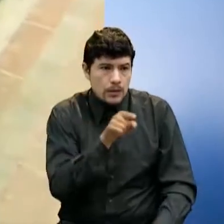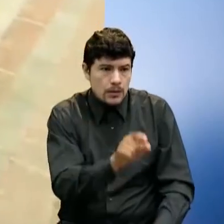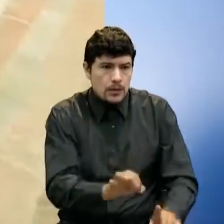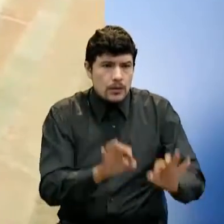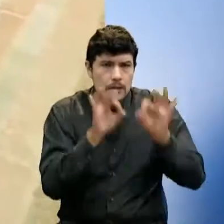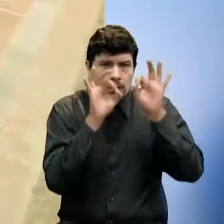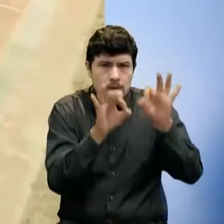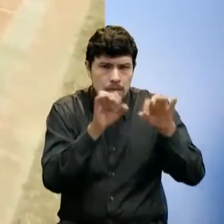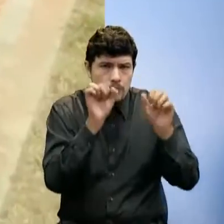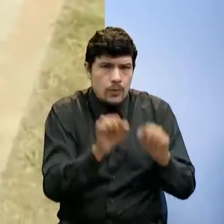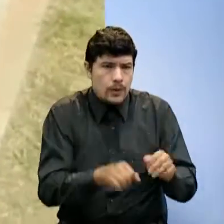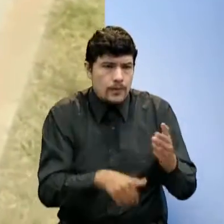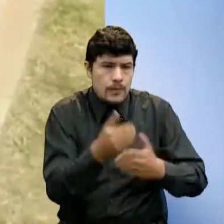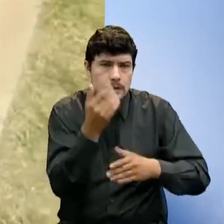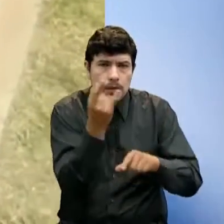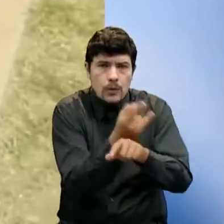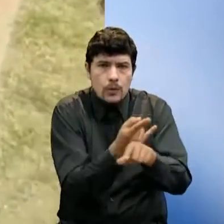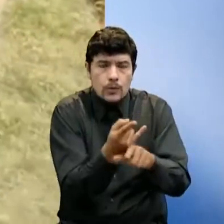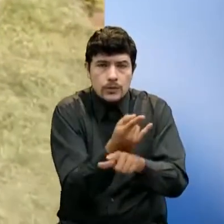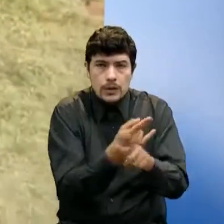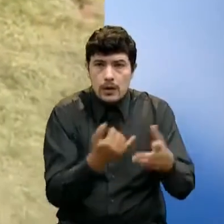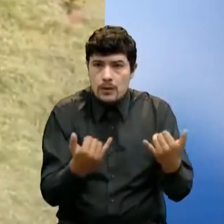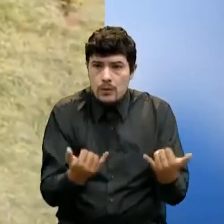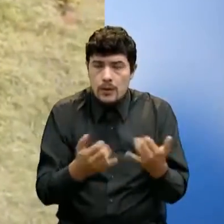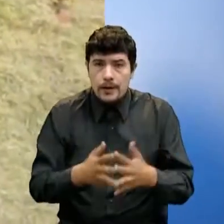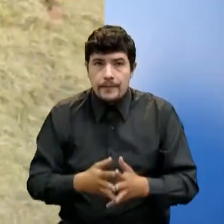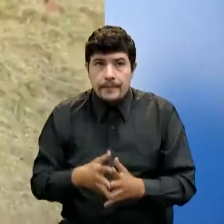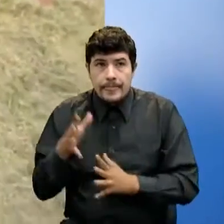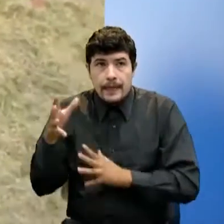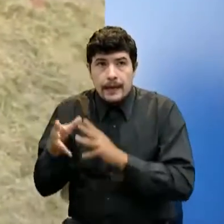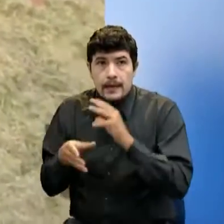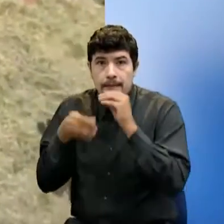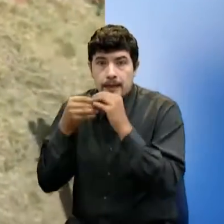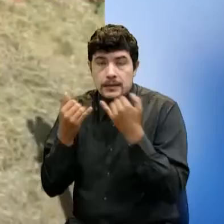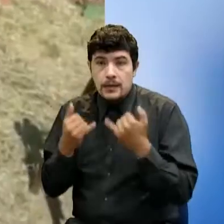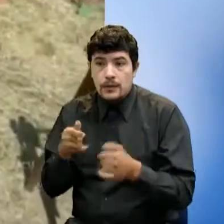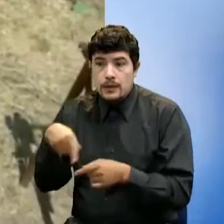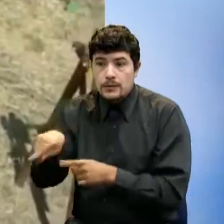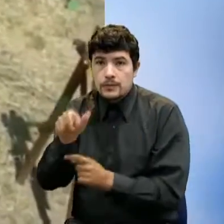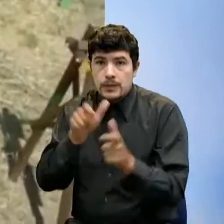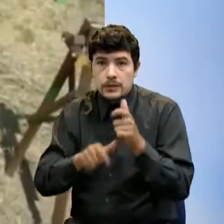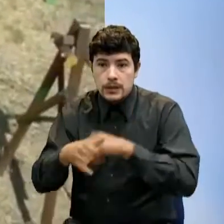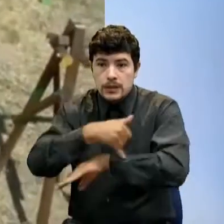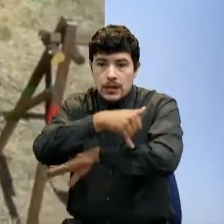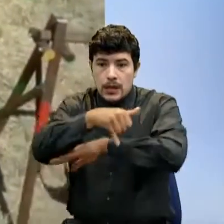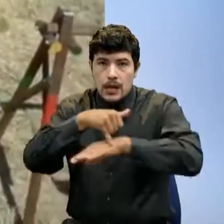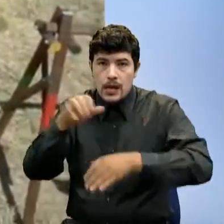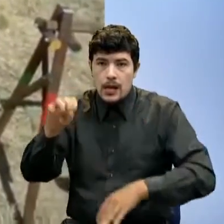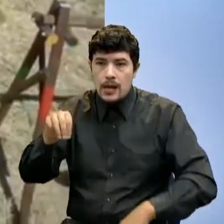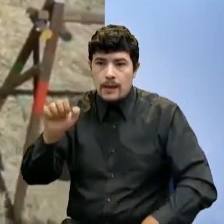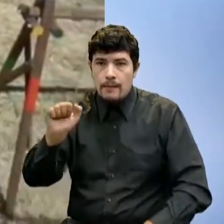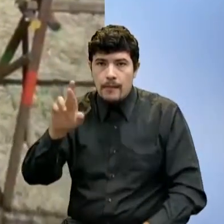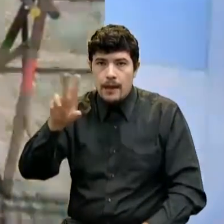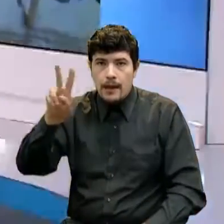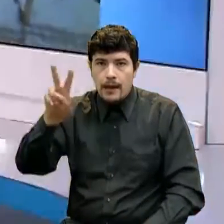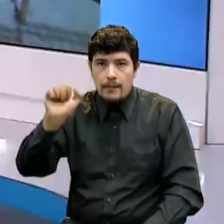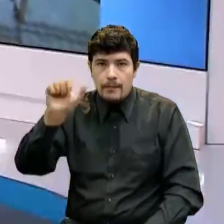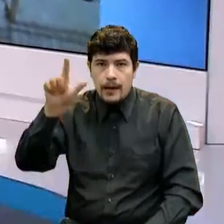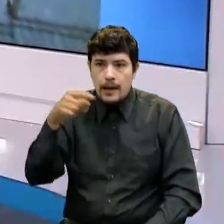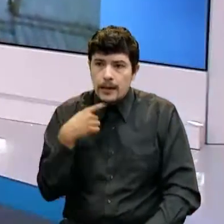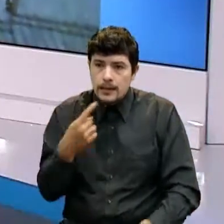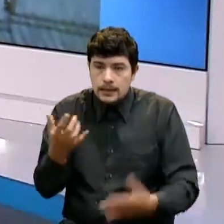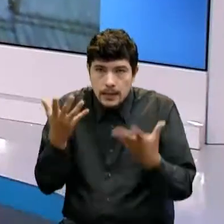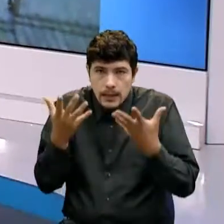óptimas condiciones. Y los ingenieros de Marval dijeron que ya ellos